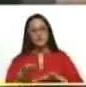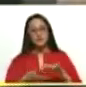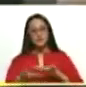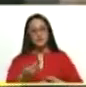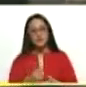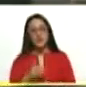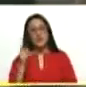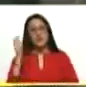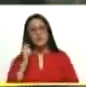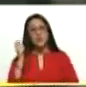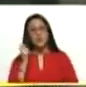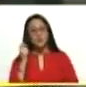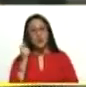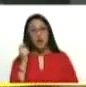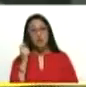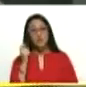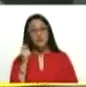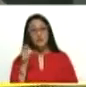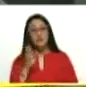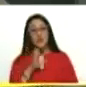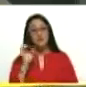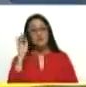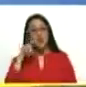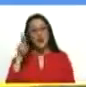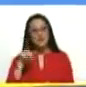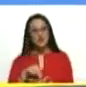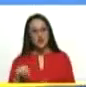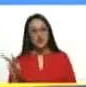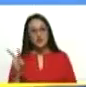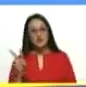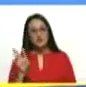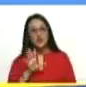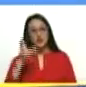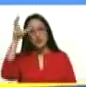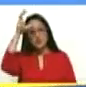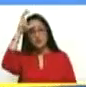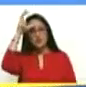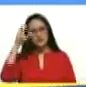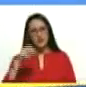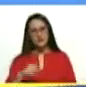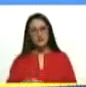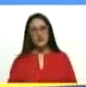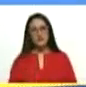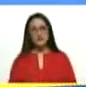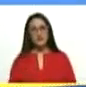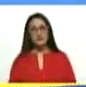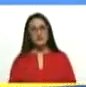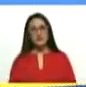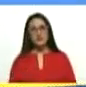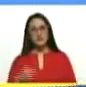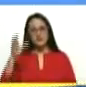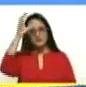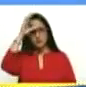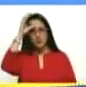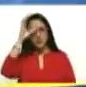los diputados de la Gran Asamblea Nacional de la República de Turquía, siempre